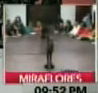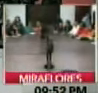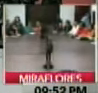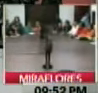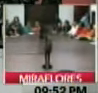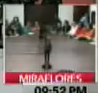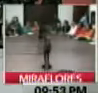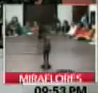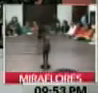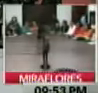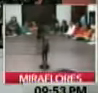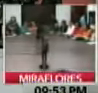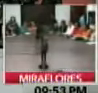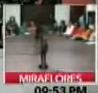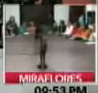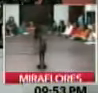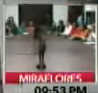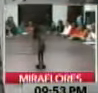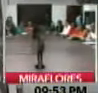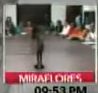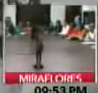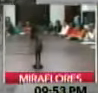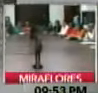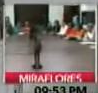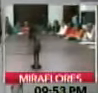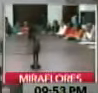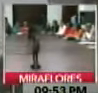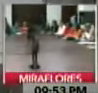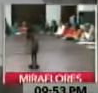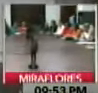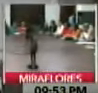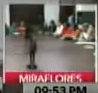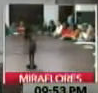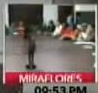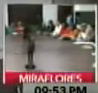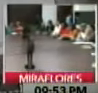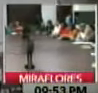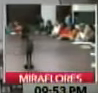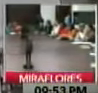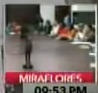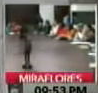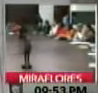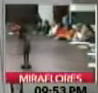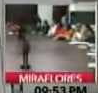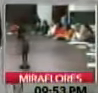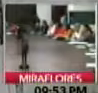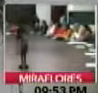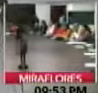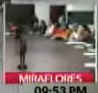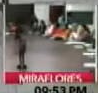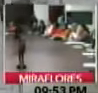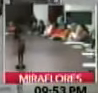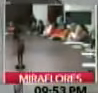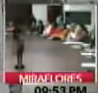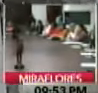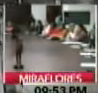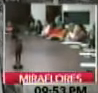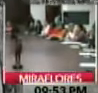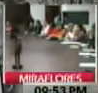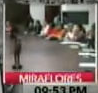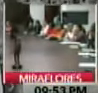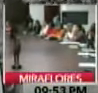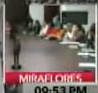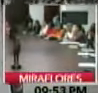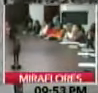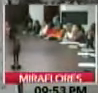Ballena de la PM disolvió marcha de empleados públicos. 30 de agosto del